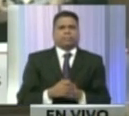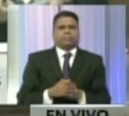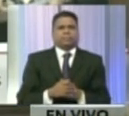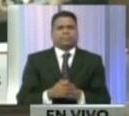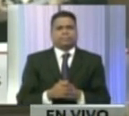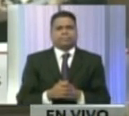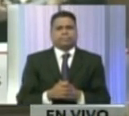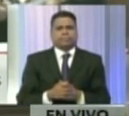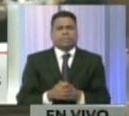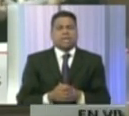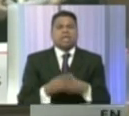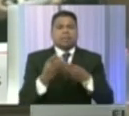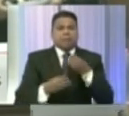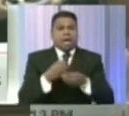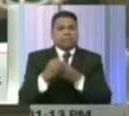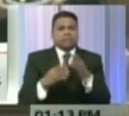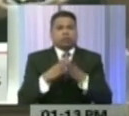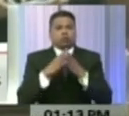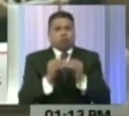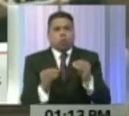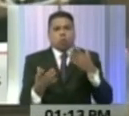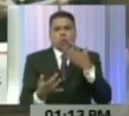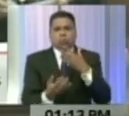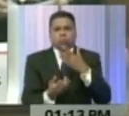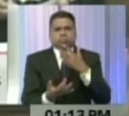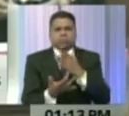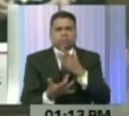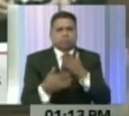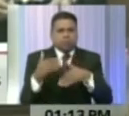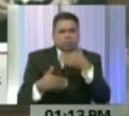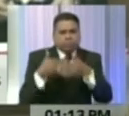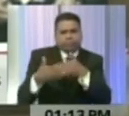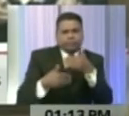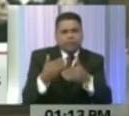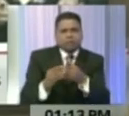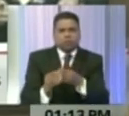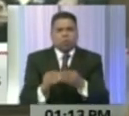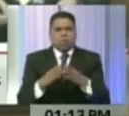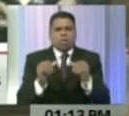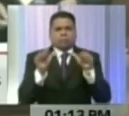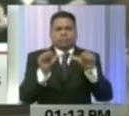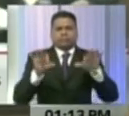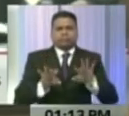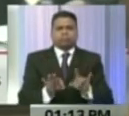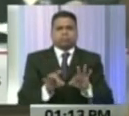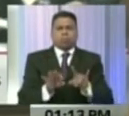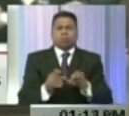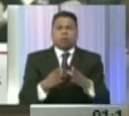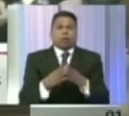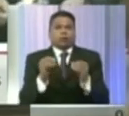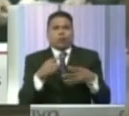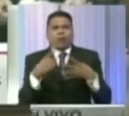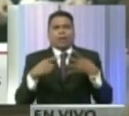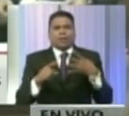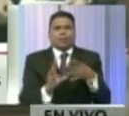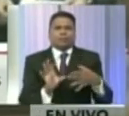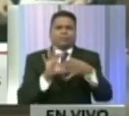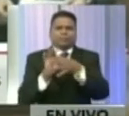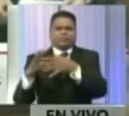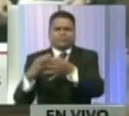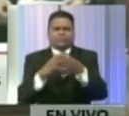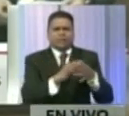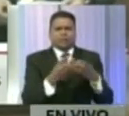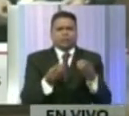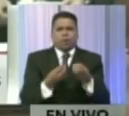antidroga, automatizar los procesos administrativos que engloban las inspecciones antidroga, activación de cadenas de suministro e